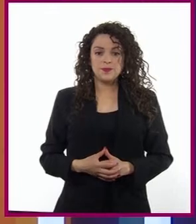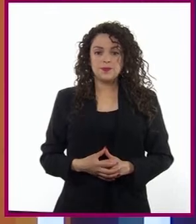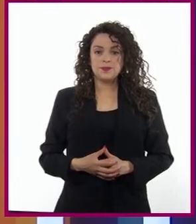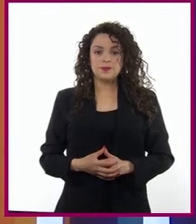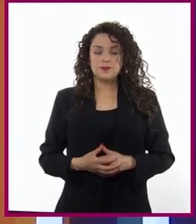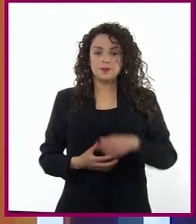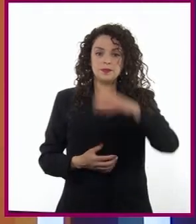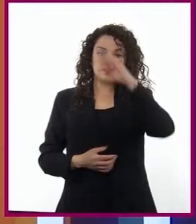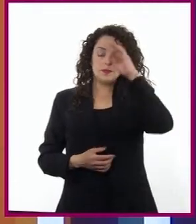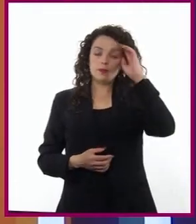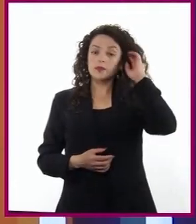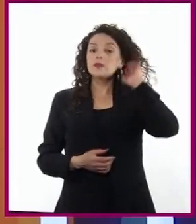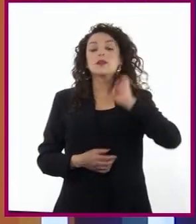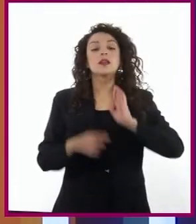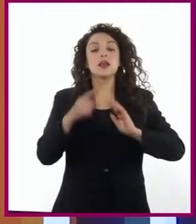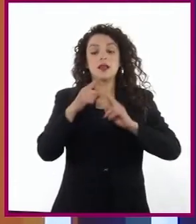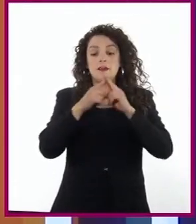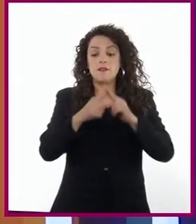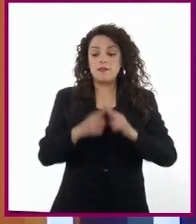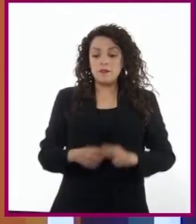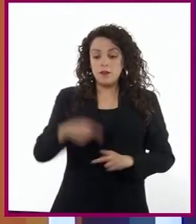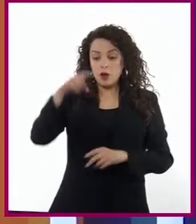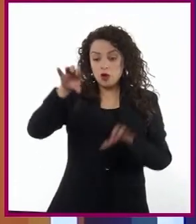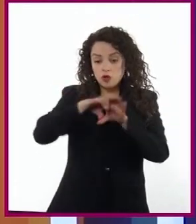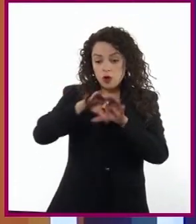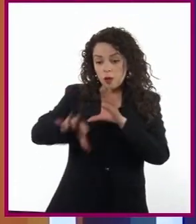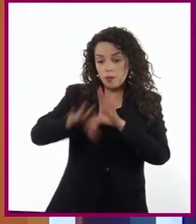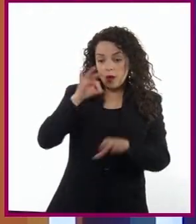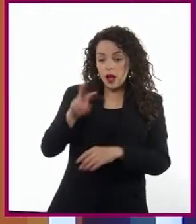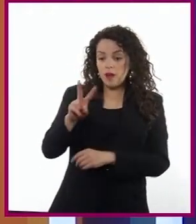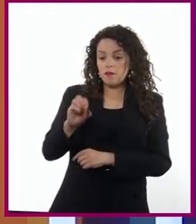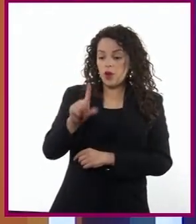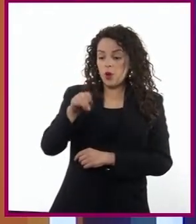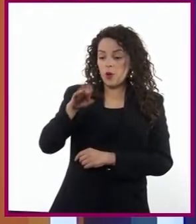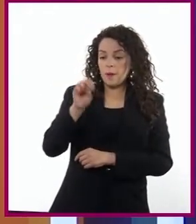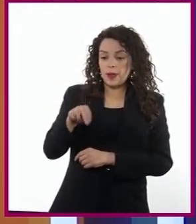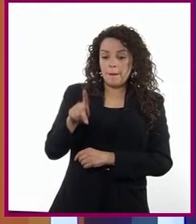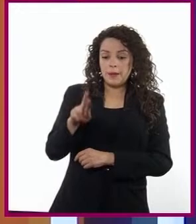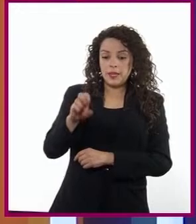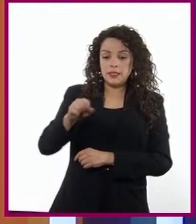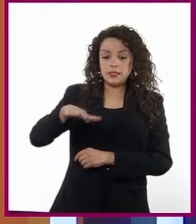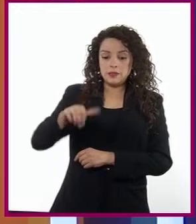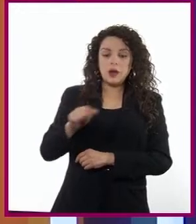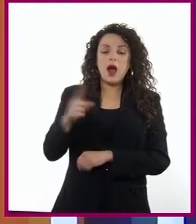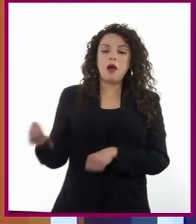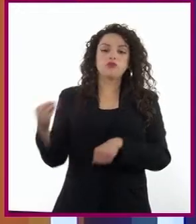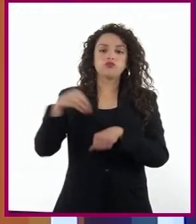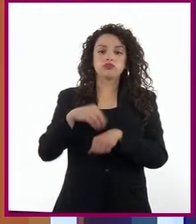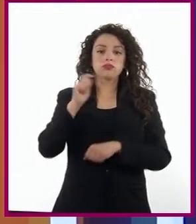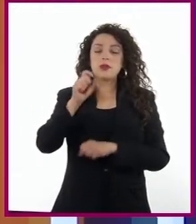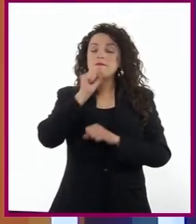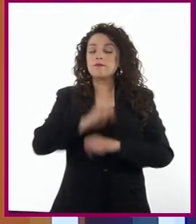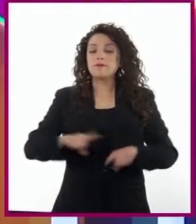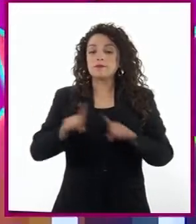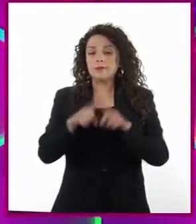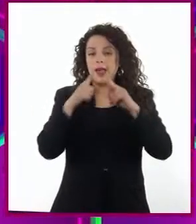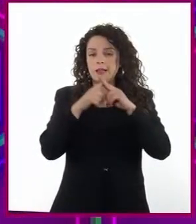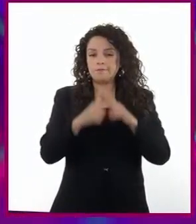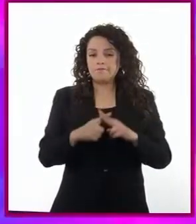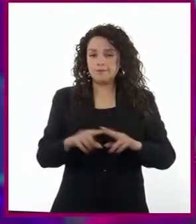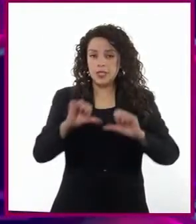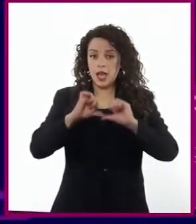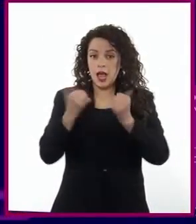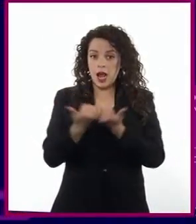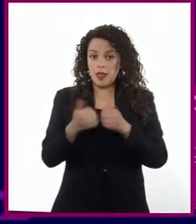cuenta que la fórmula para encontrar el volumen del prisma rectangular se establece también en el cálculo del área de la